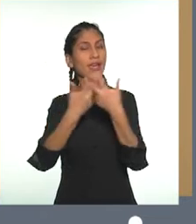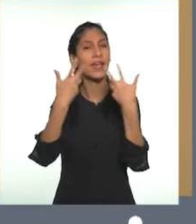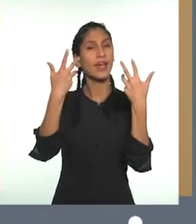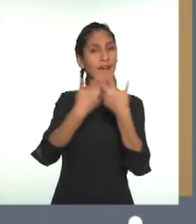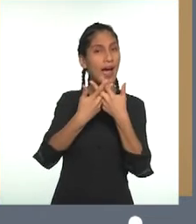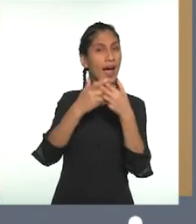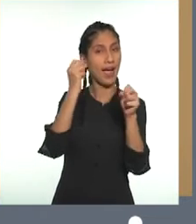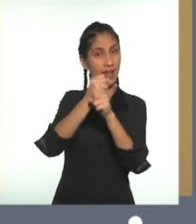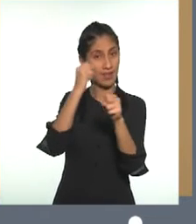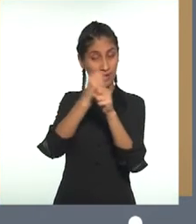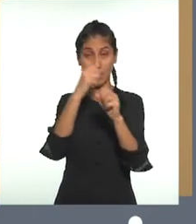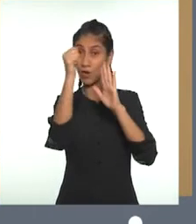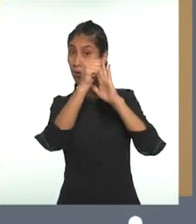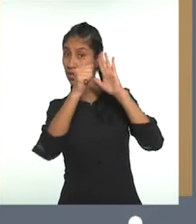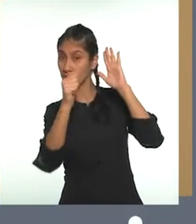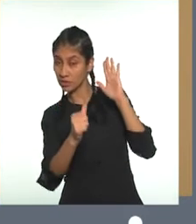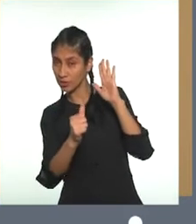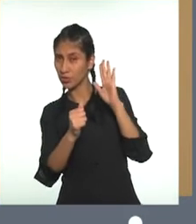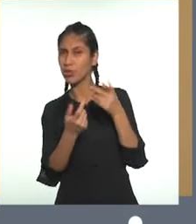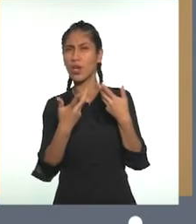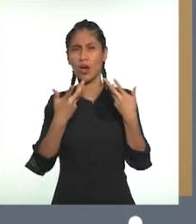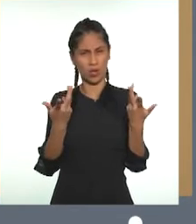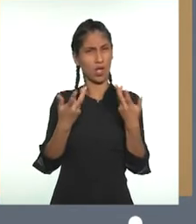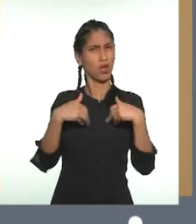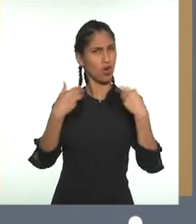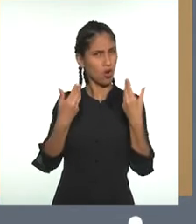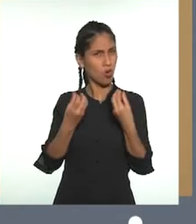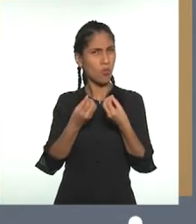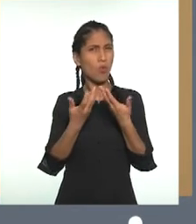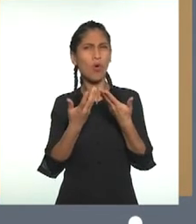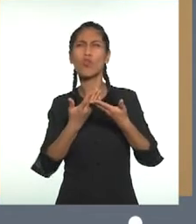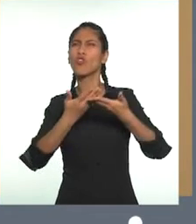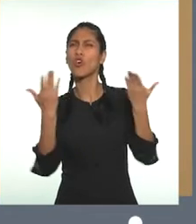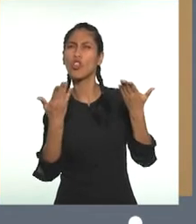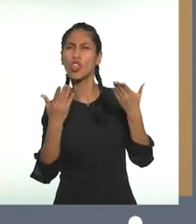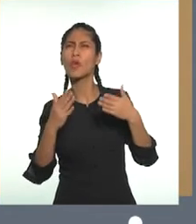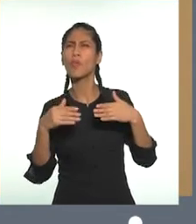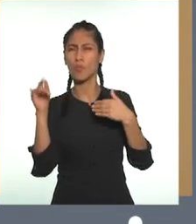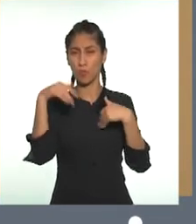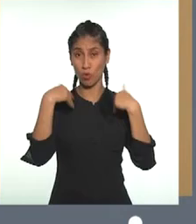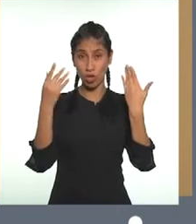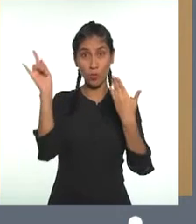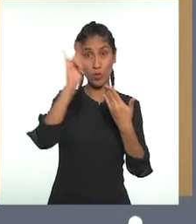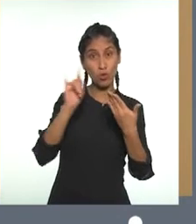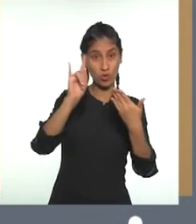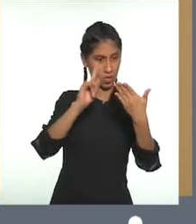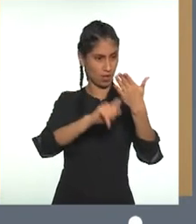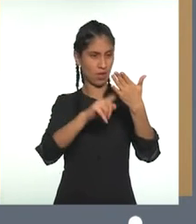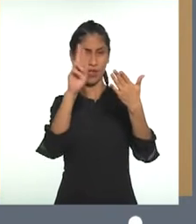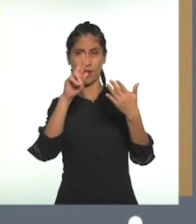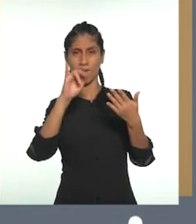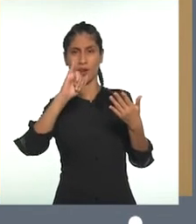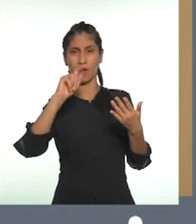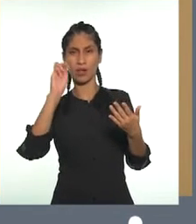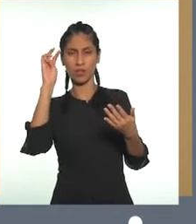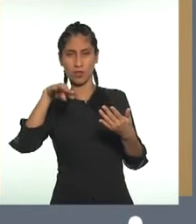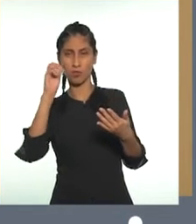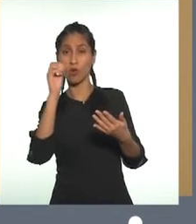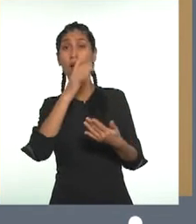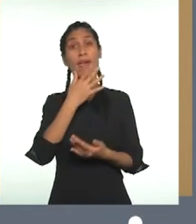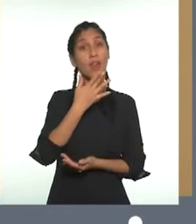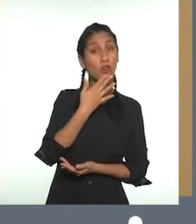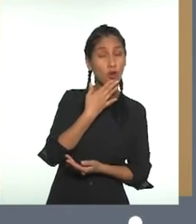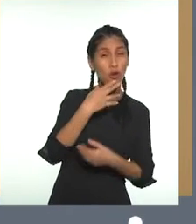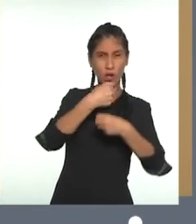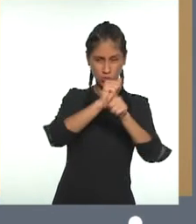artístico y cómo vamos a dar uso al espacio, el ritmo, el color y la forma. También